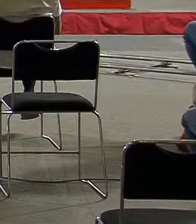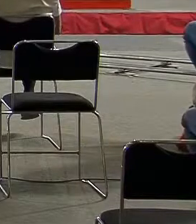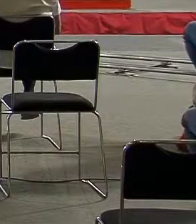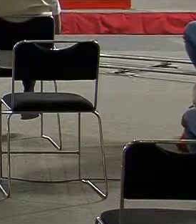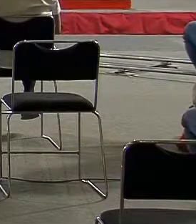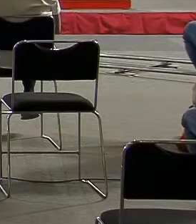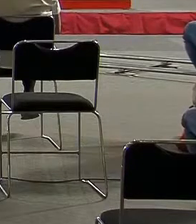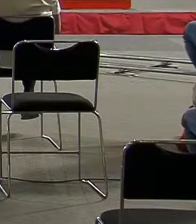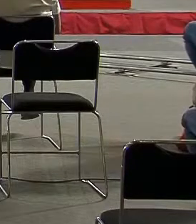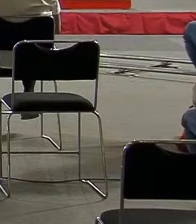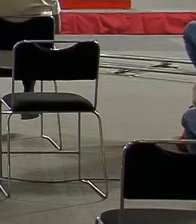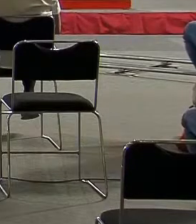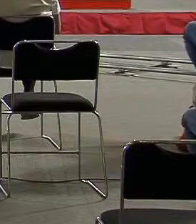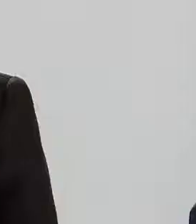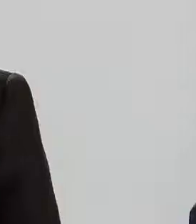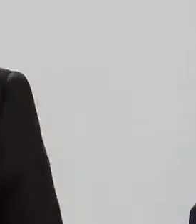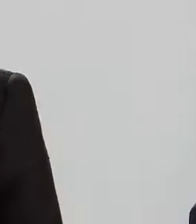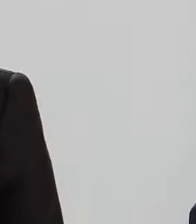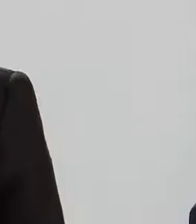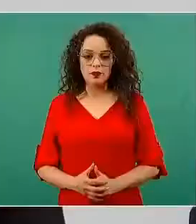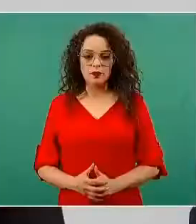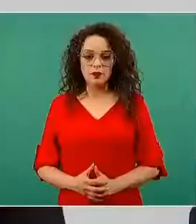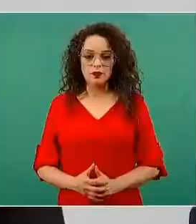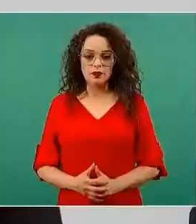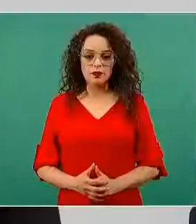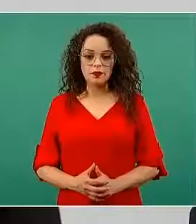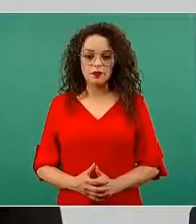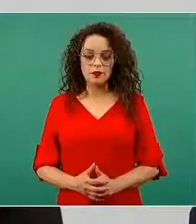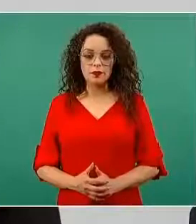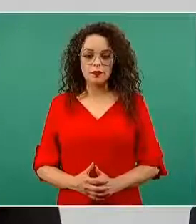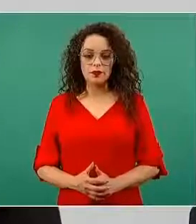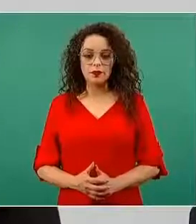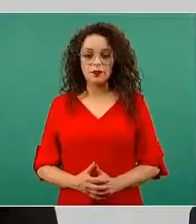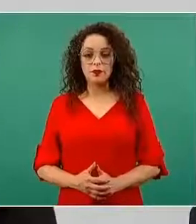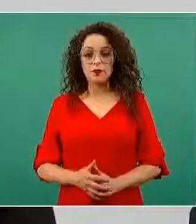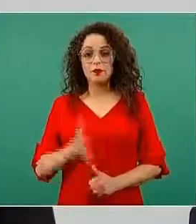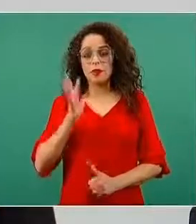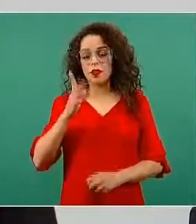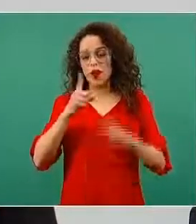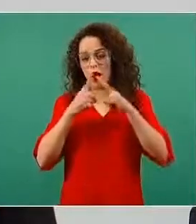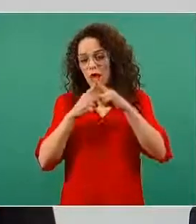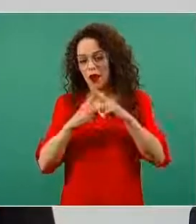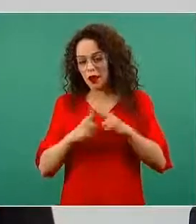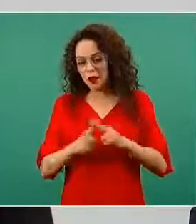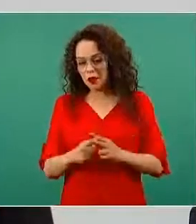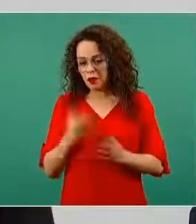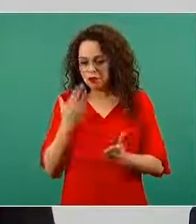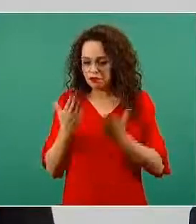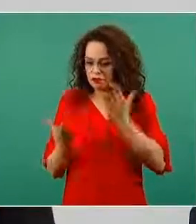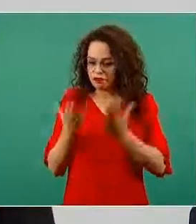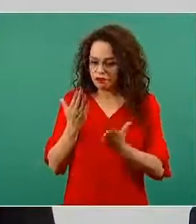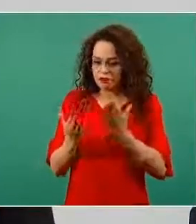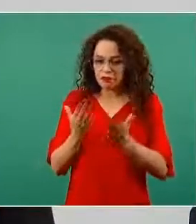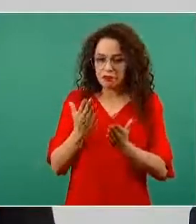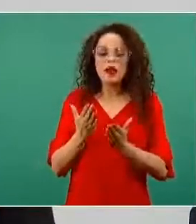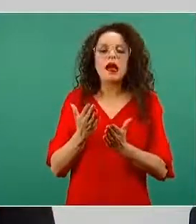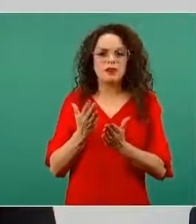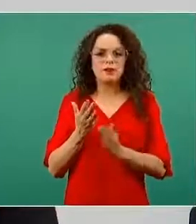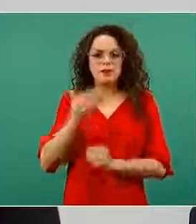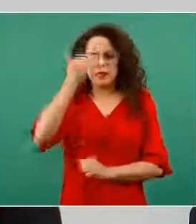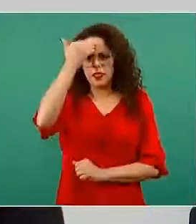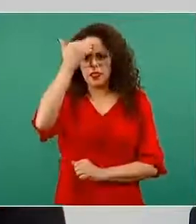la vacunación al inicio del año y entonces se han hecho las estimaciones conociendo también